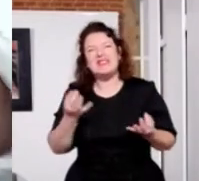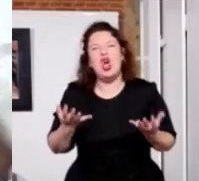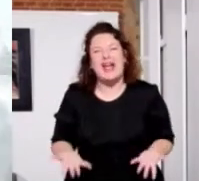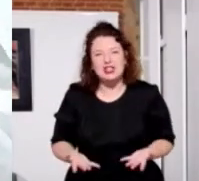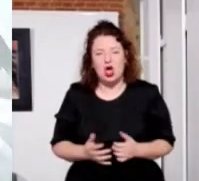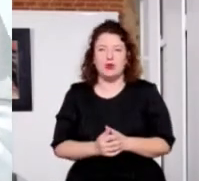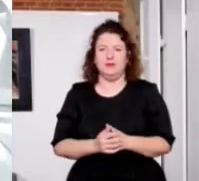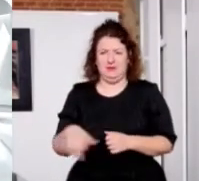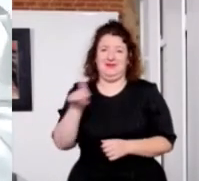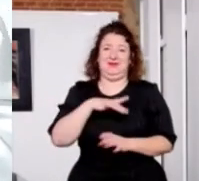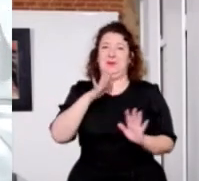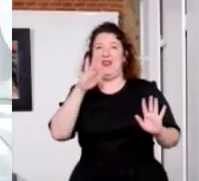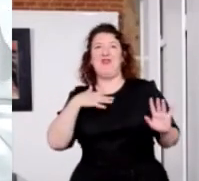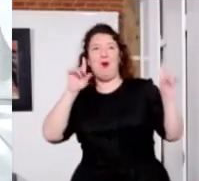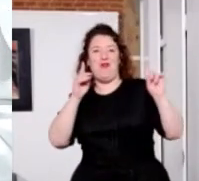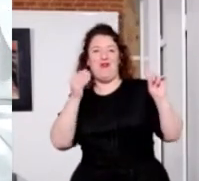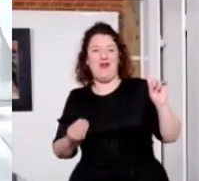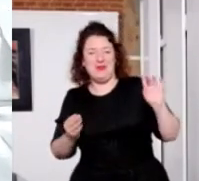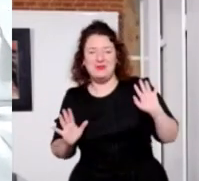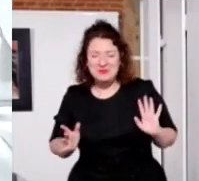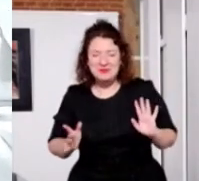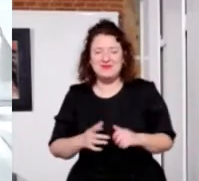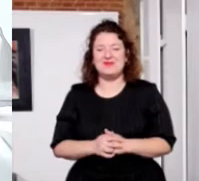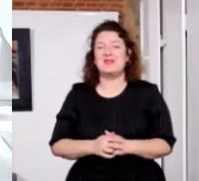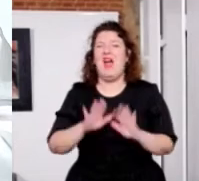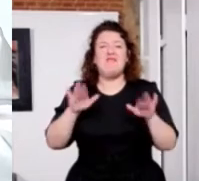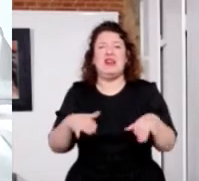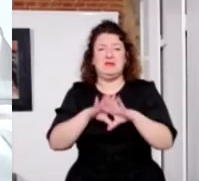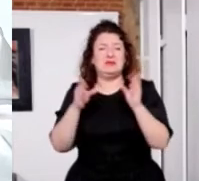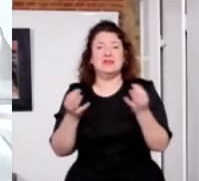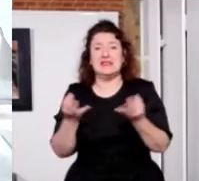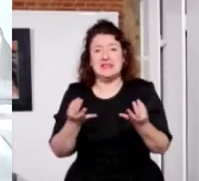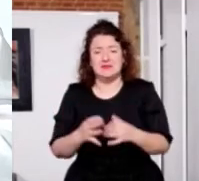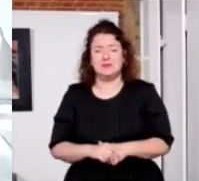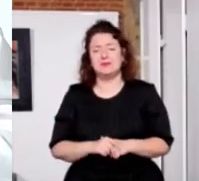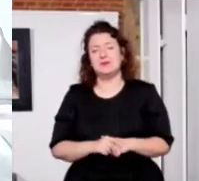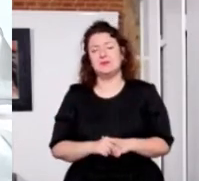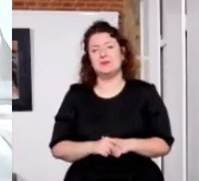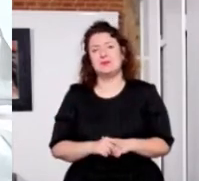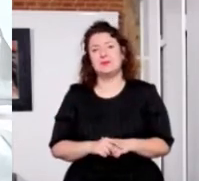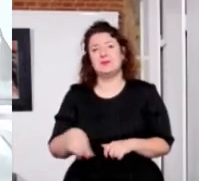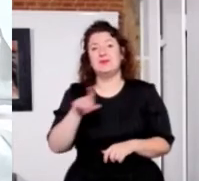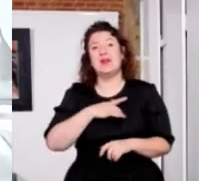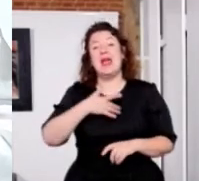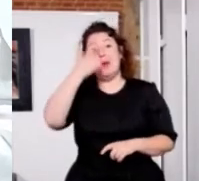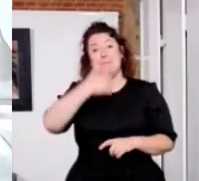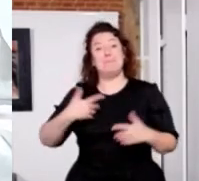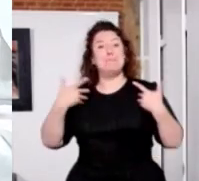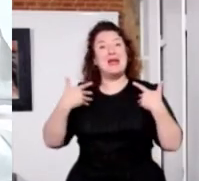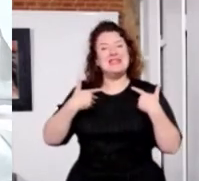fácil y lo sabéis mejor que yo. Pues al final es convertir en victimario a la víctima.